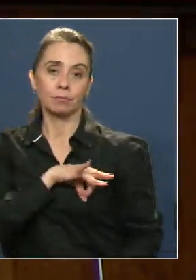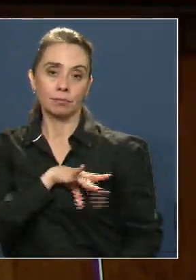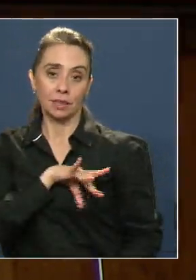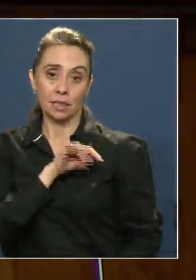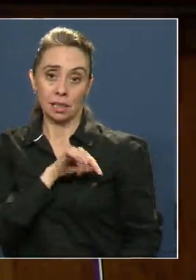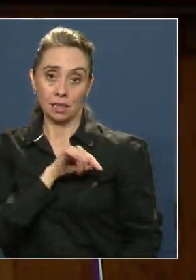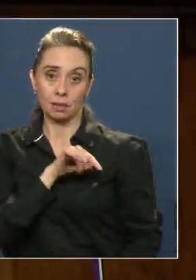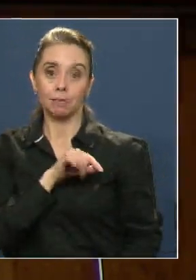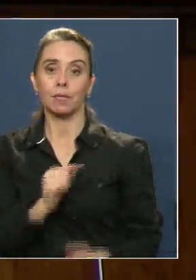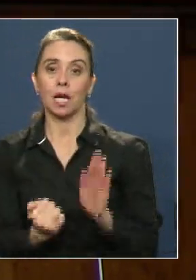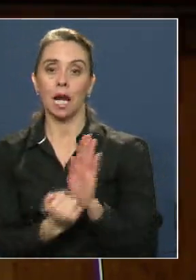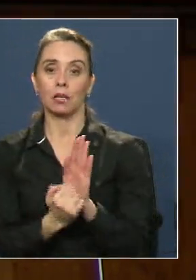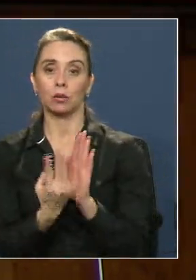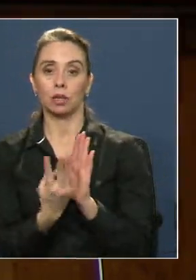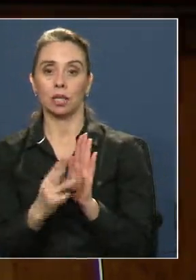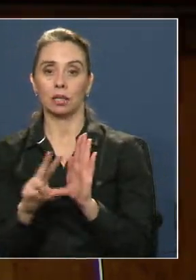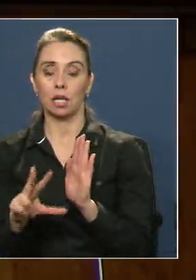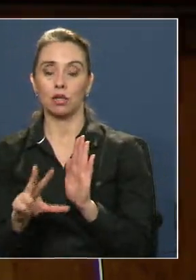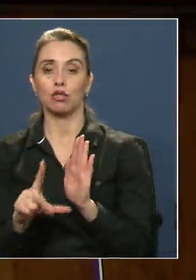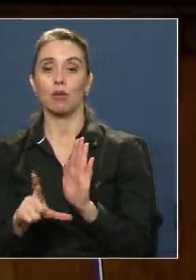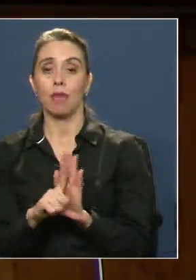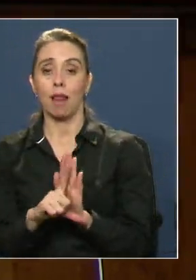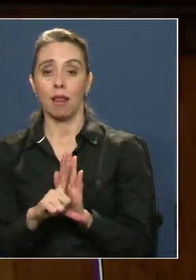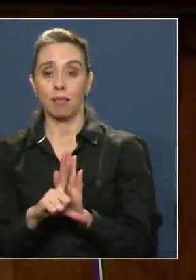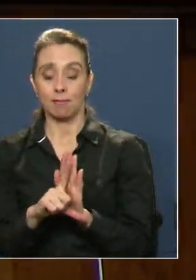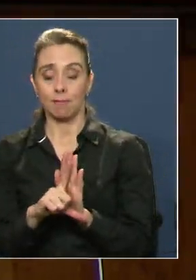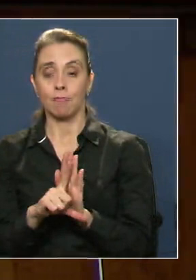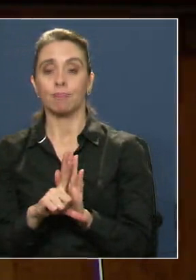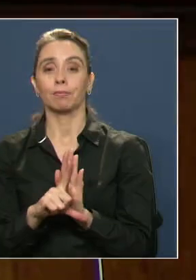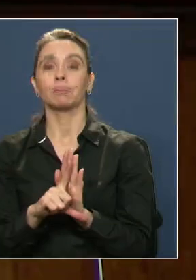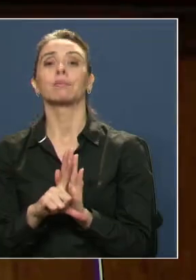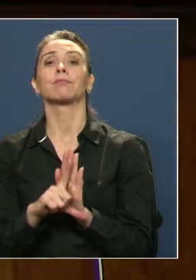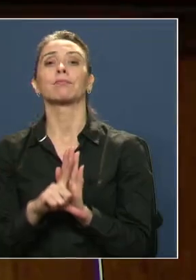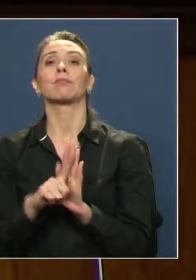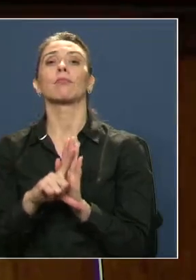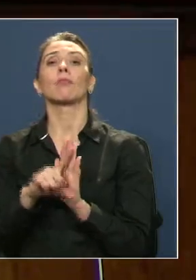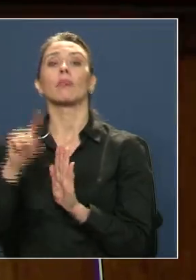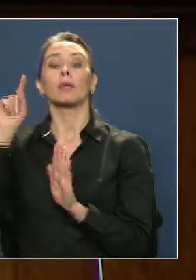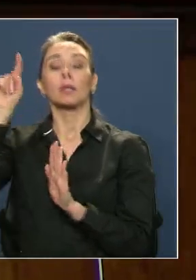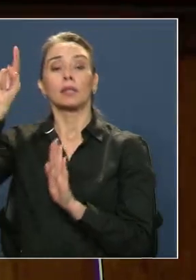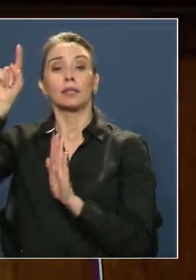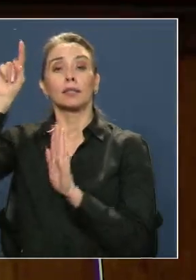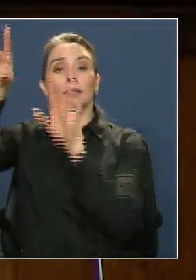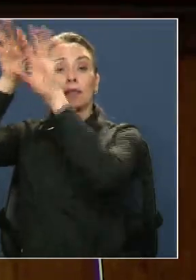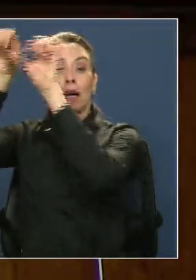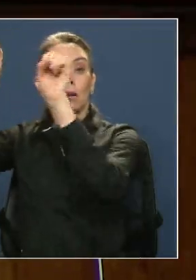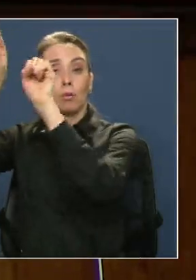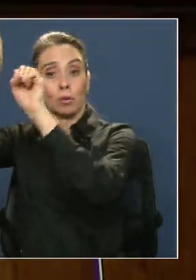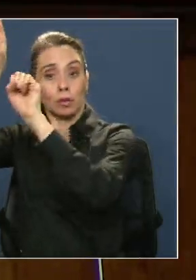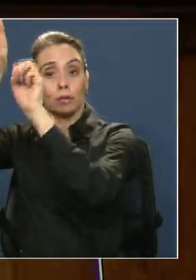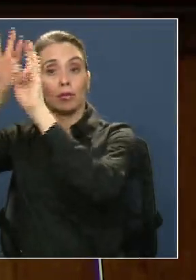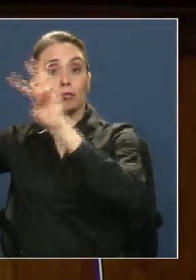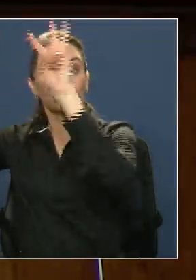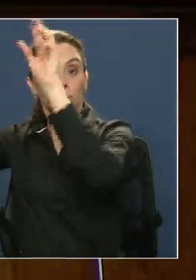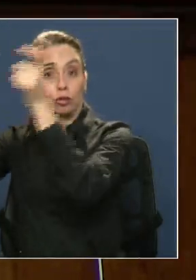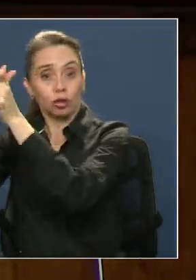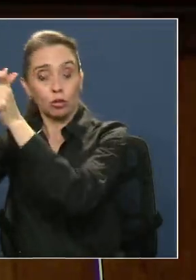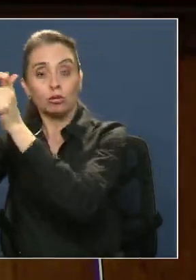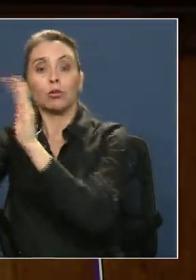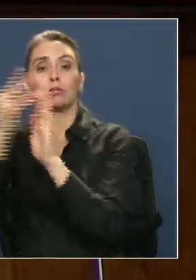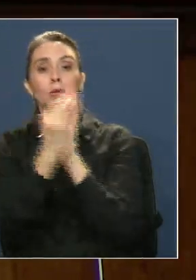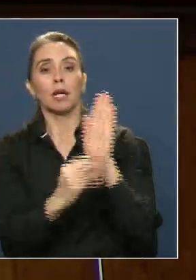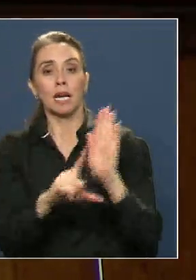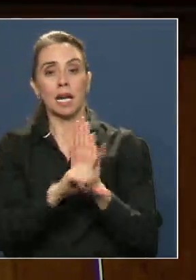es a través del artículo 38 de esta ley que se incorpora el ordenamiento jurídico nacional la facultad del congelamiento